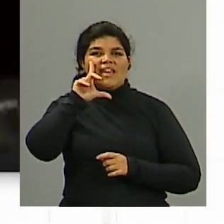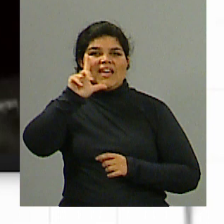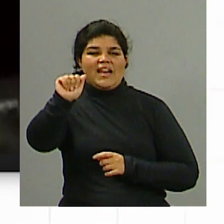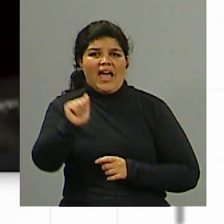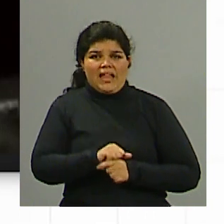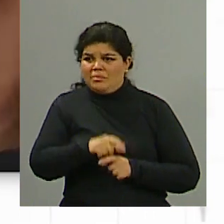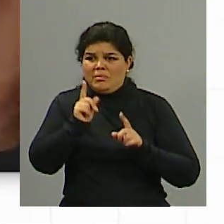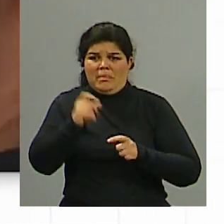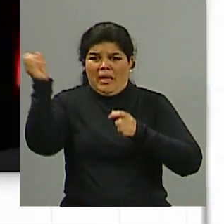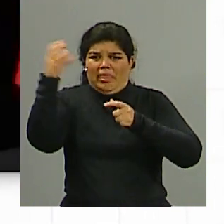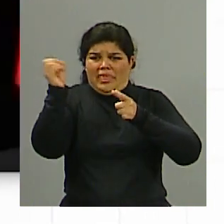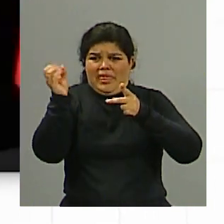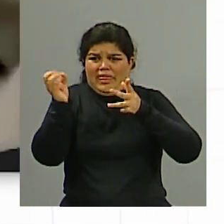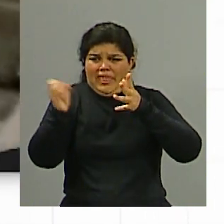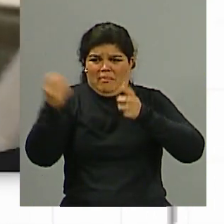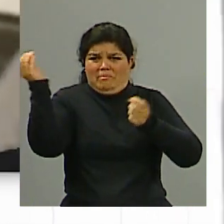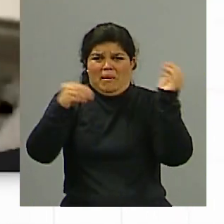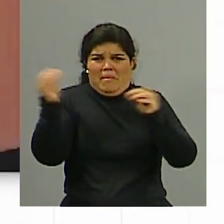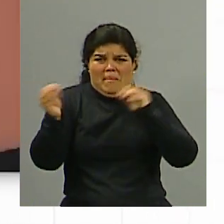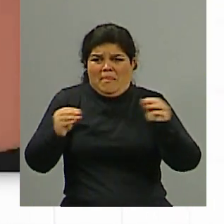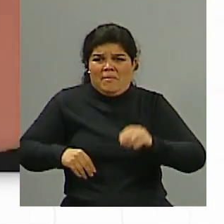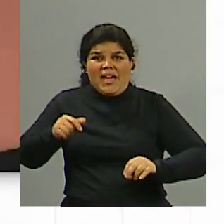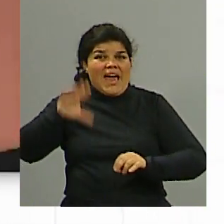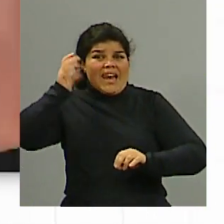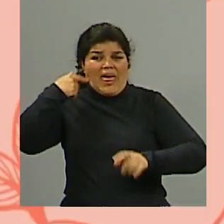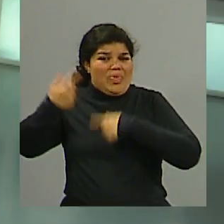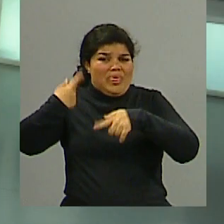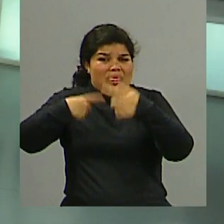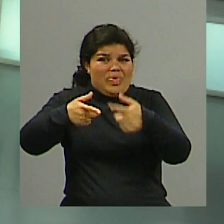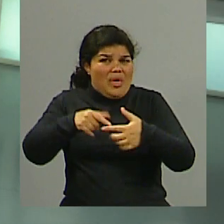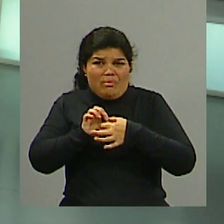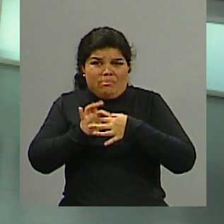radio sigue más viva que nunca y tengo que respirar.